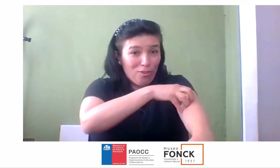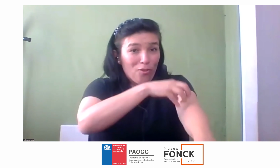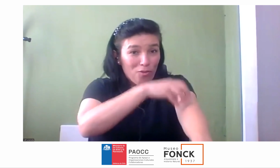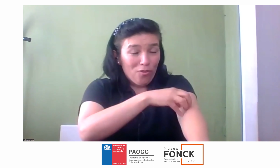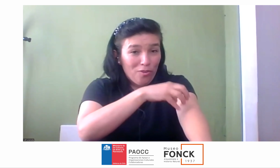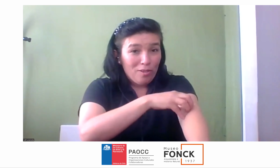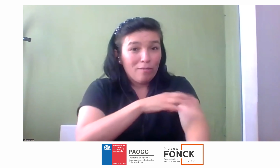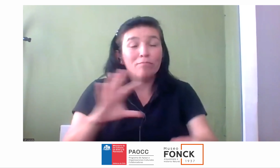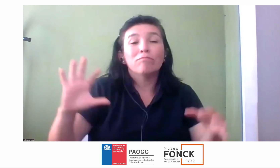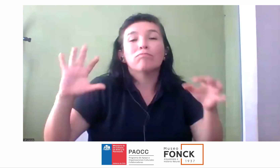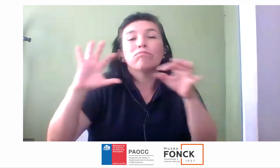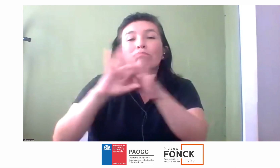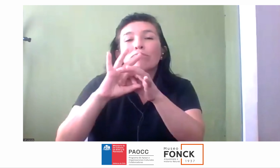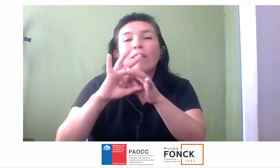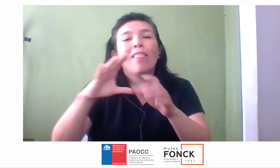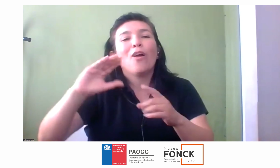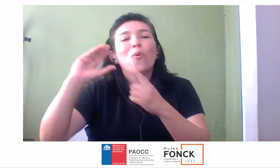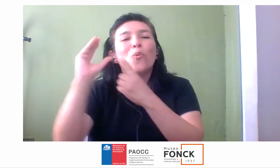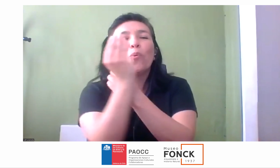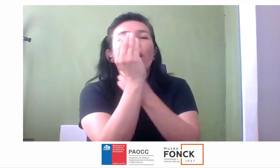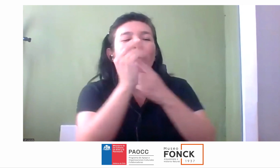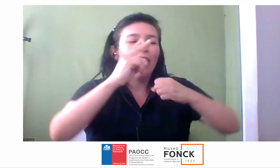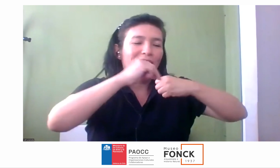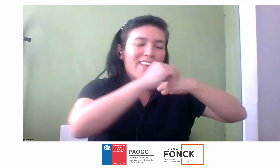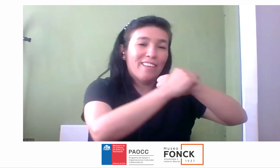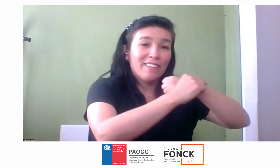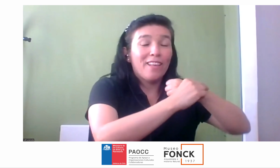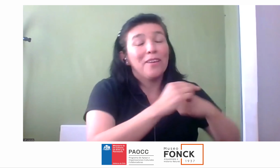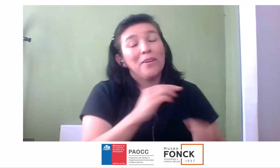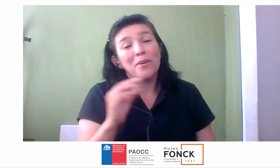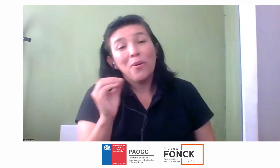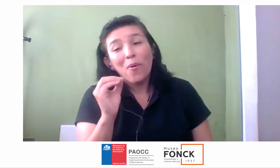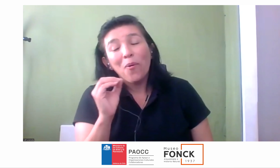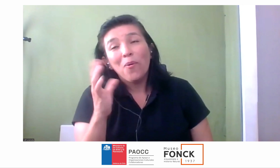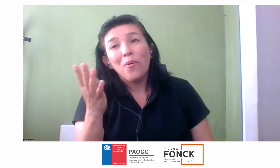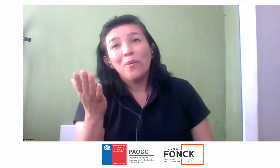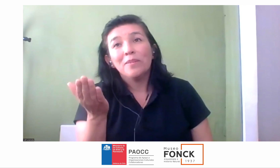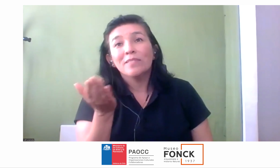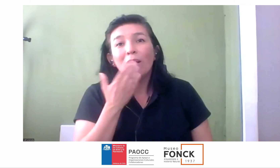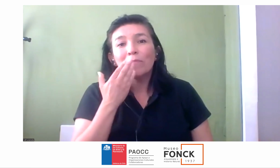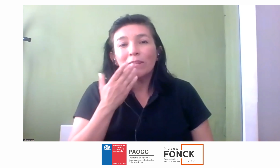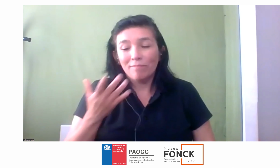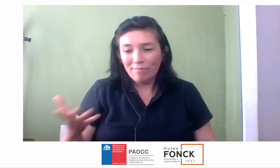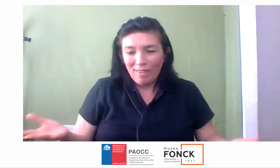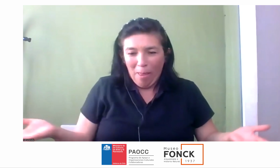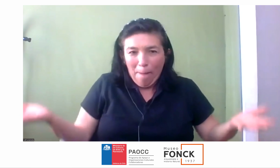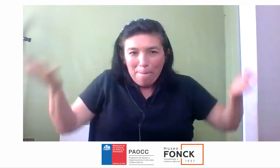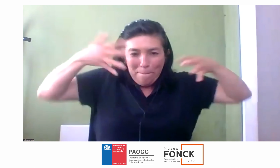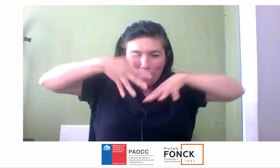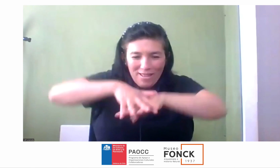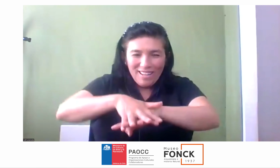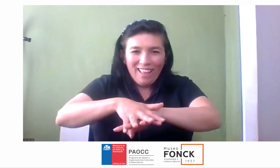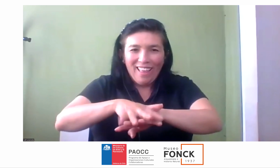en vinculación, digamos, a lo que es la cultura de Guita o bien, digamos, a esta interacción de Guita Inca también en la zona.